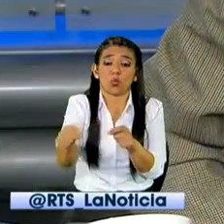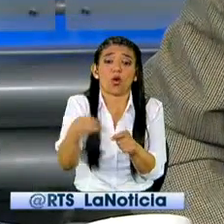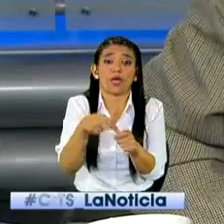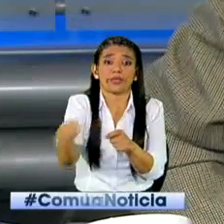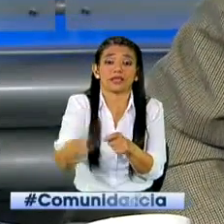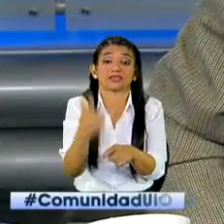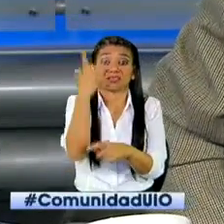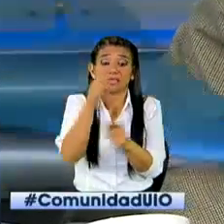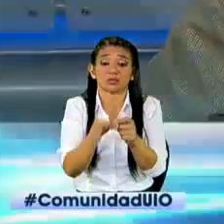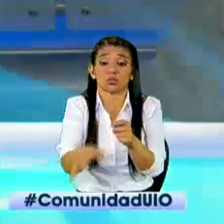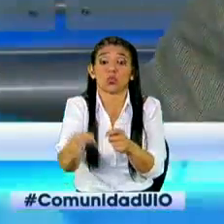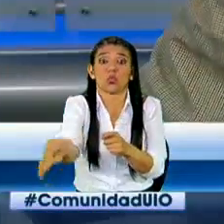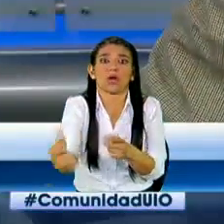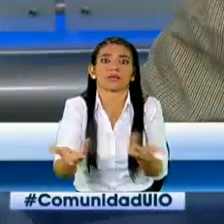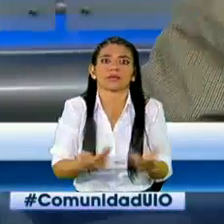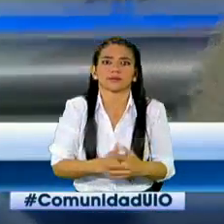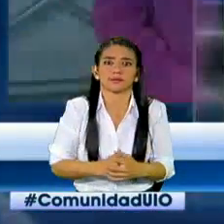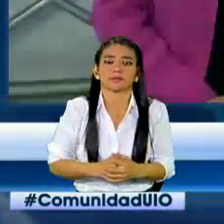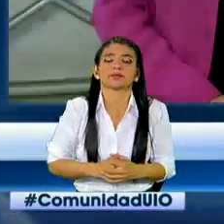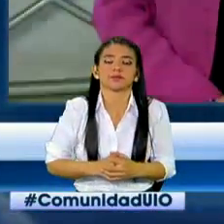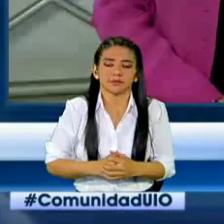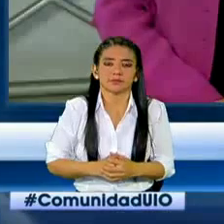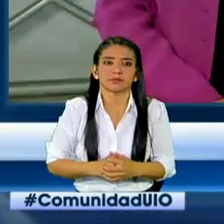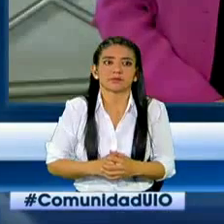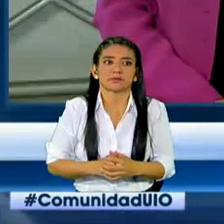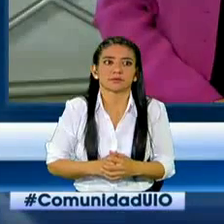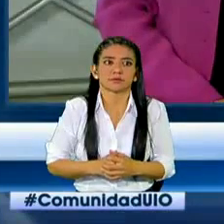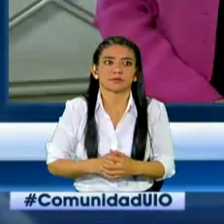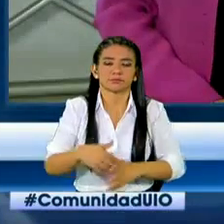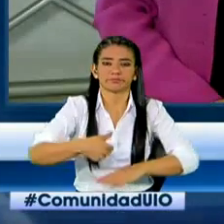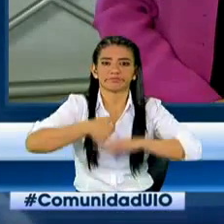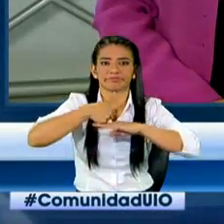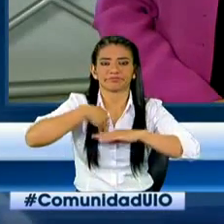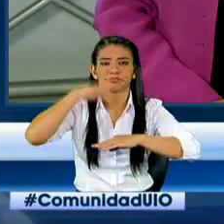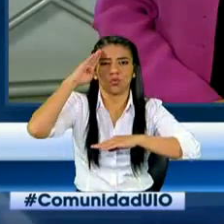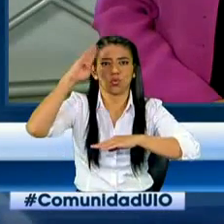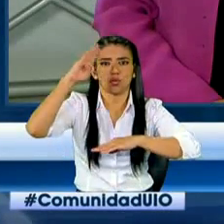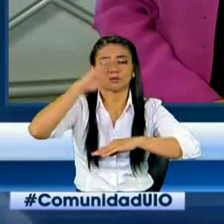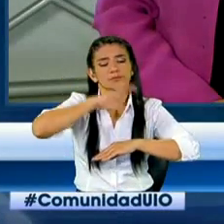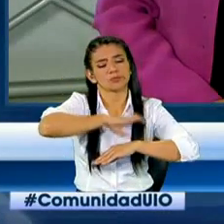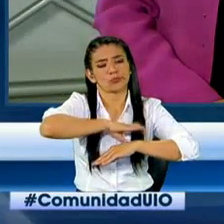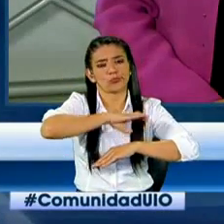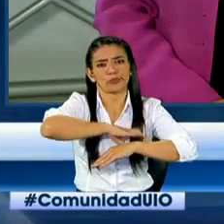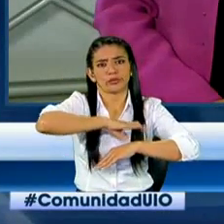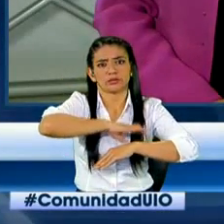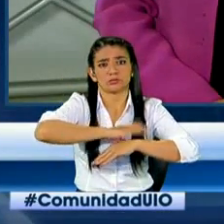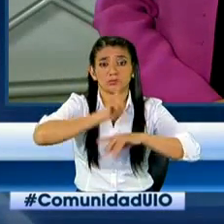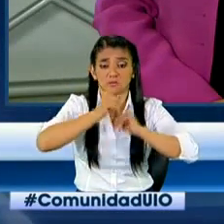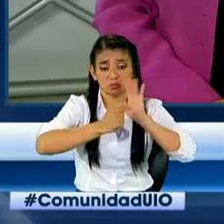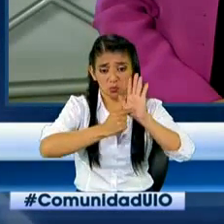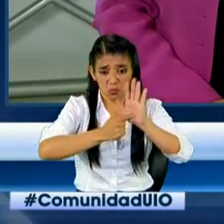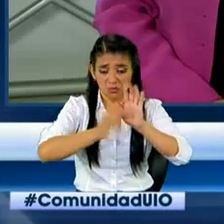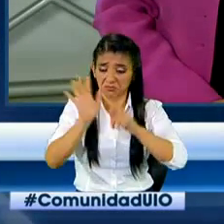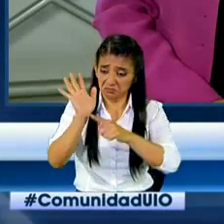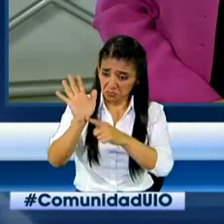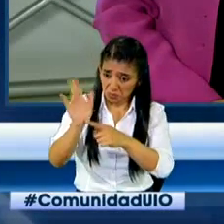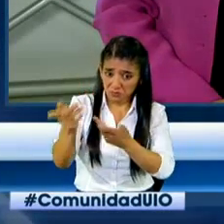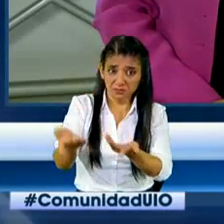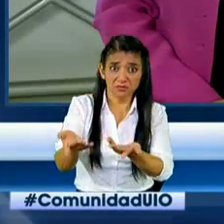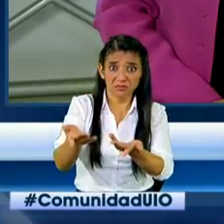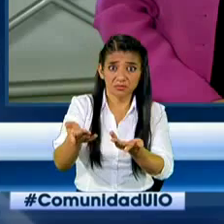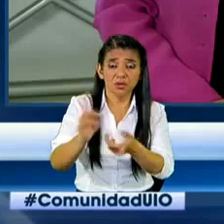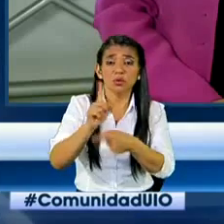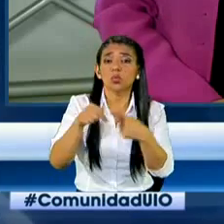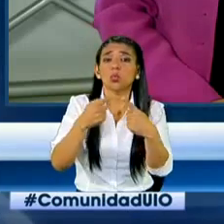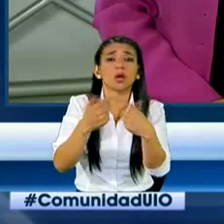señores. 3 cuadras. 3 del cuartel de la Policía Metropolitana. Entonces, con estos ejemplos, mi querida Berito, ¿cuándo